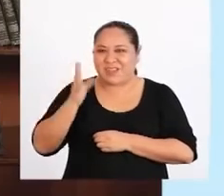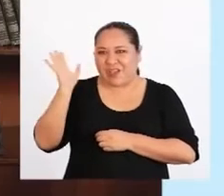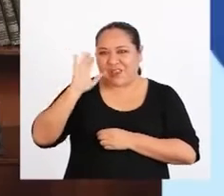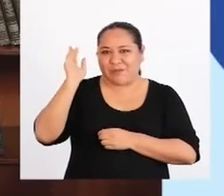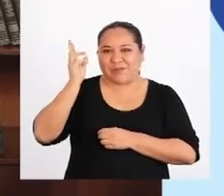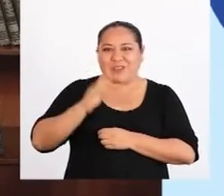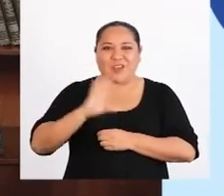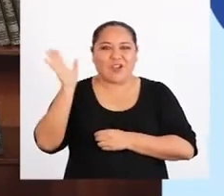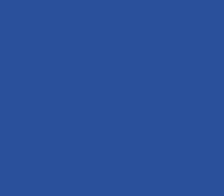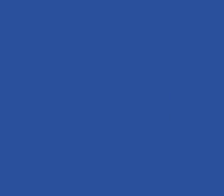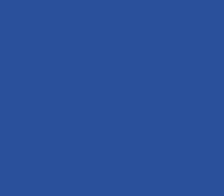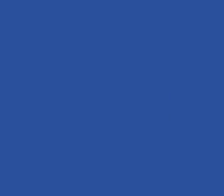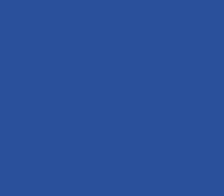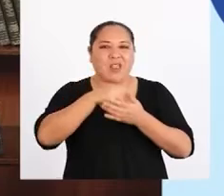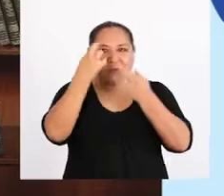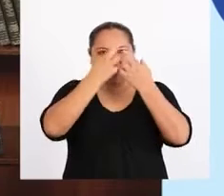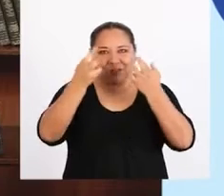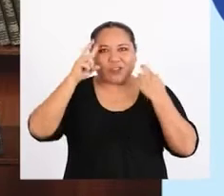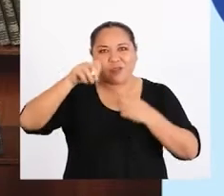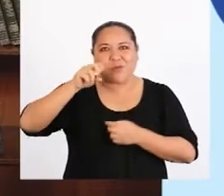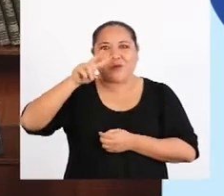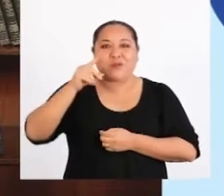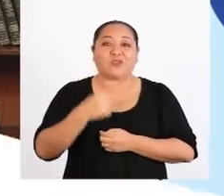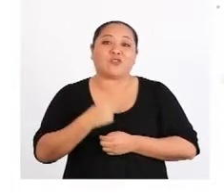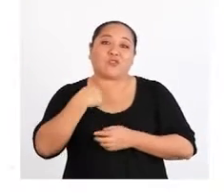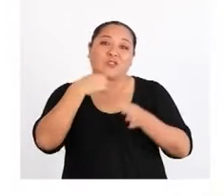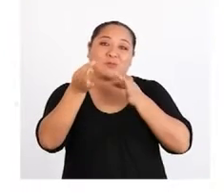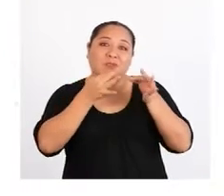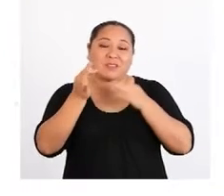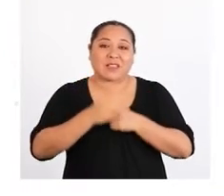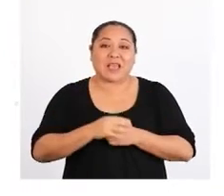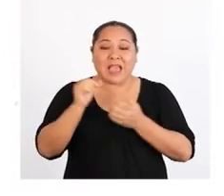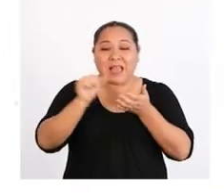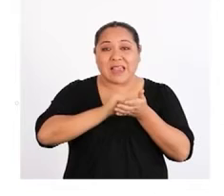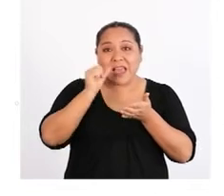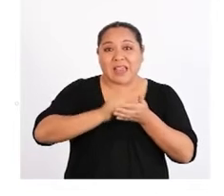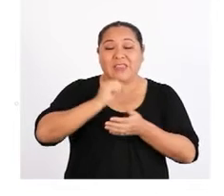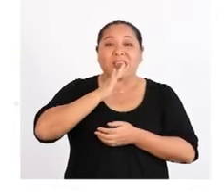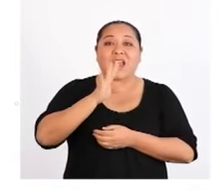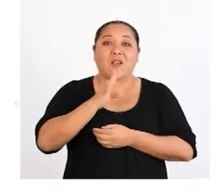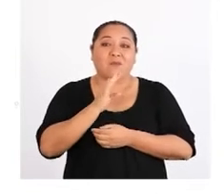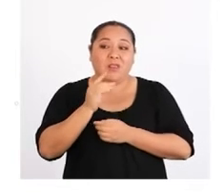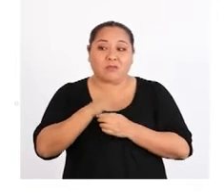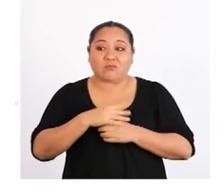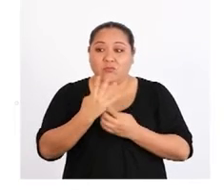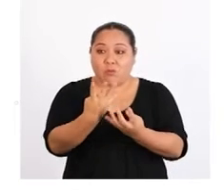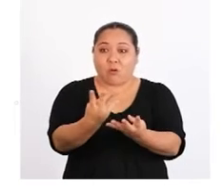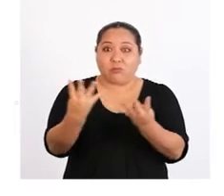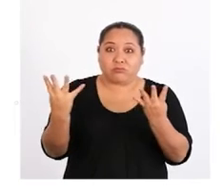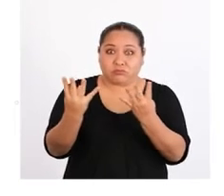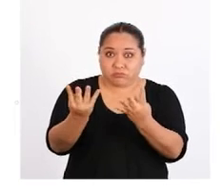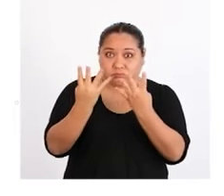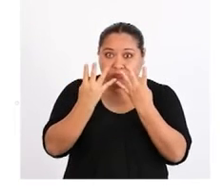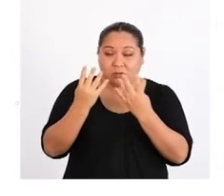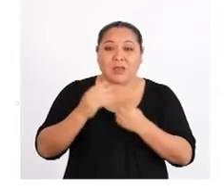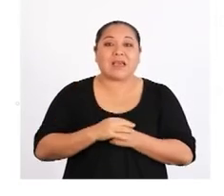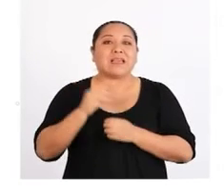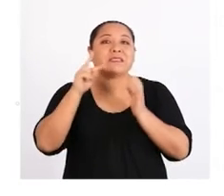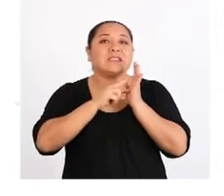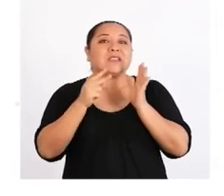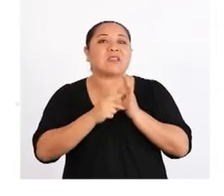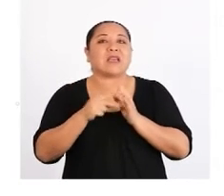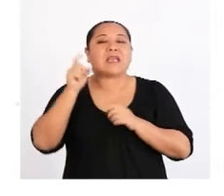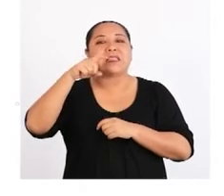profesora. Hola, Romina y Mario. Les voy a explicar. El arte de hablar en público significa que